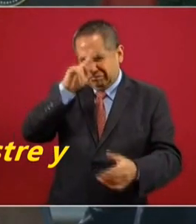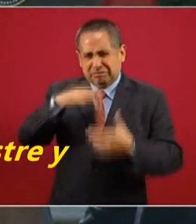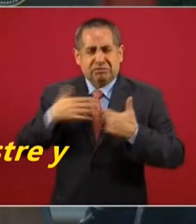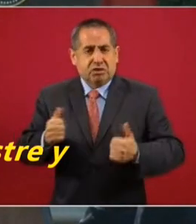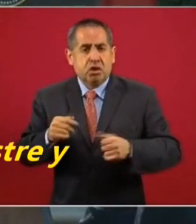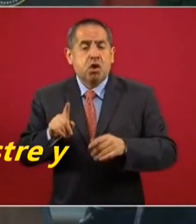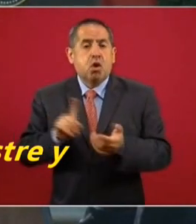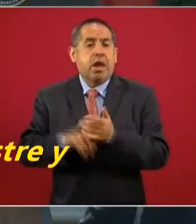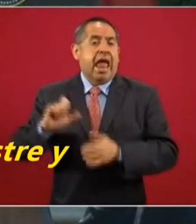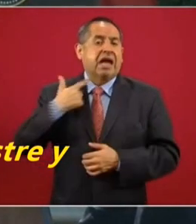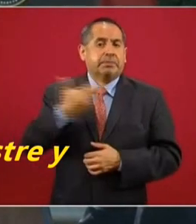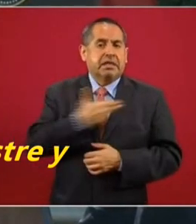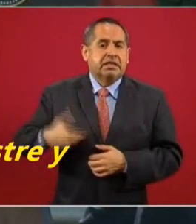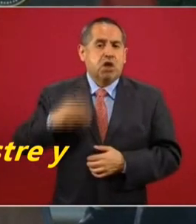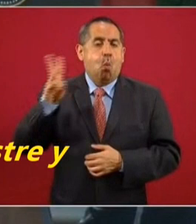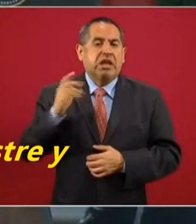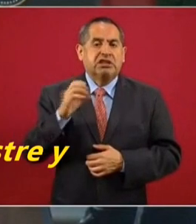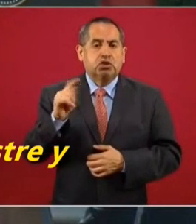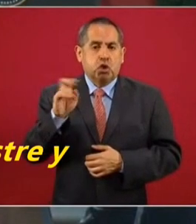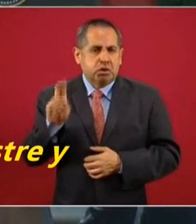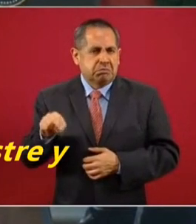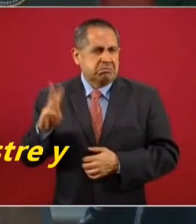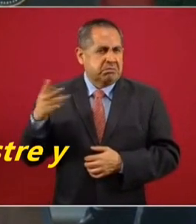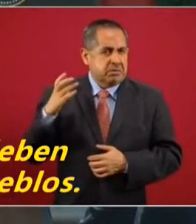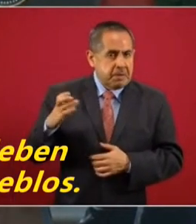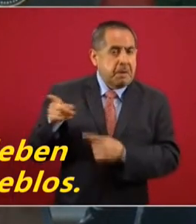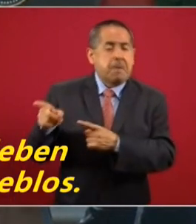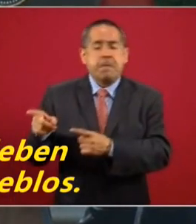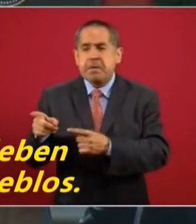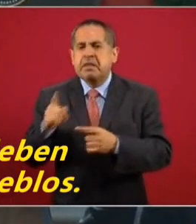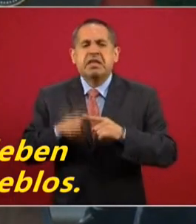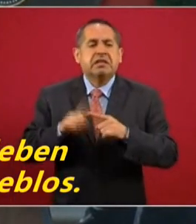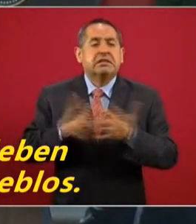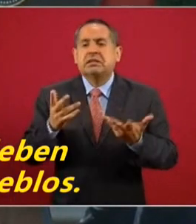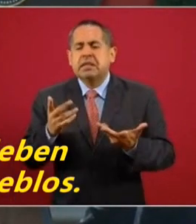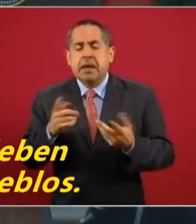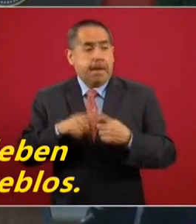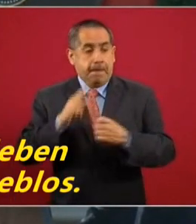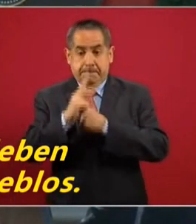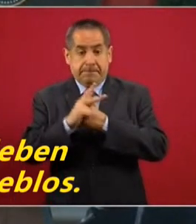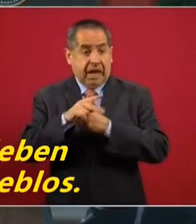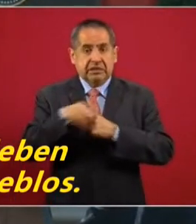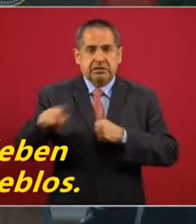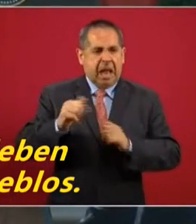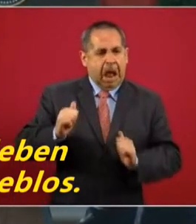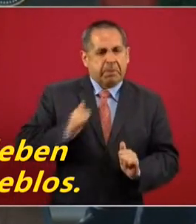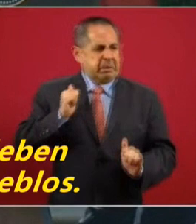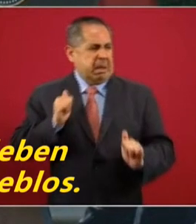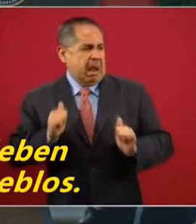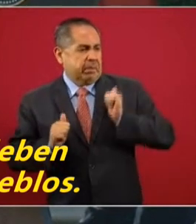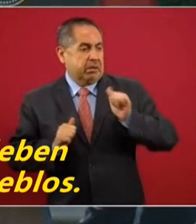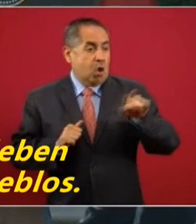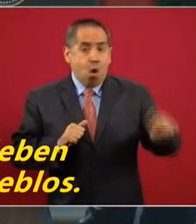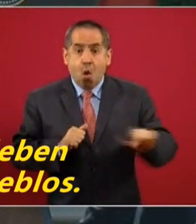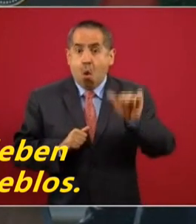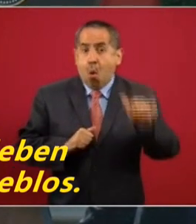del ilustre y prudente George Washington, quien advertía que las naciones no